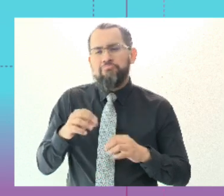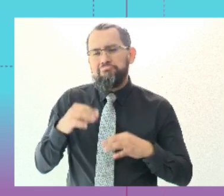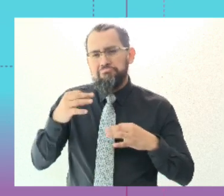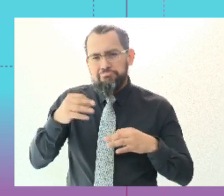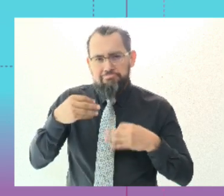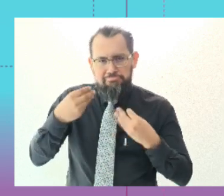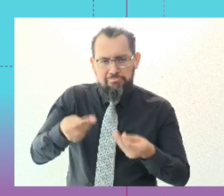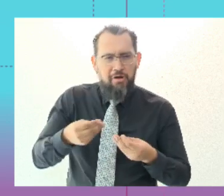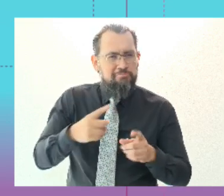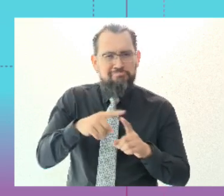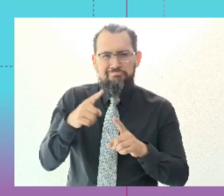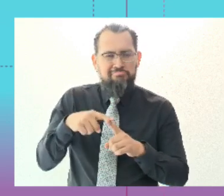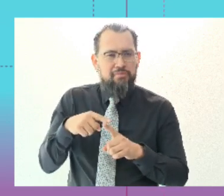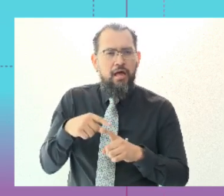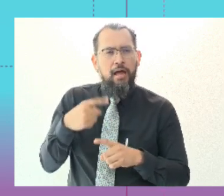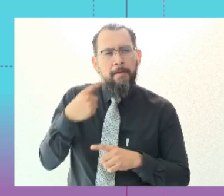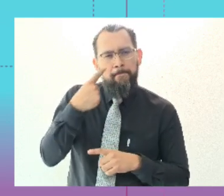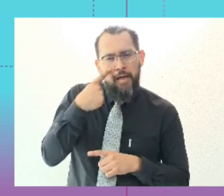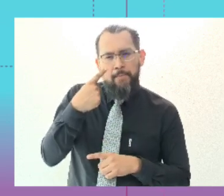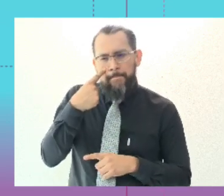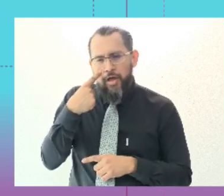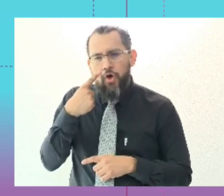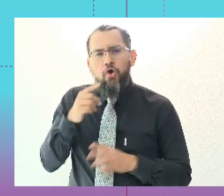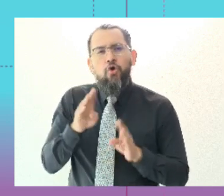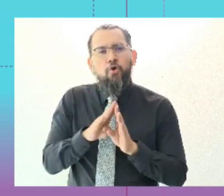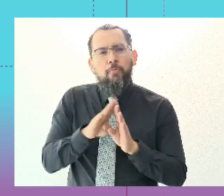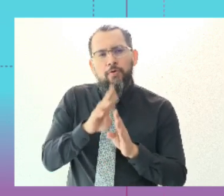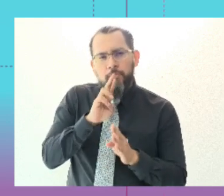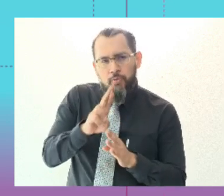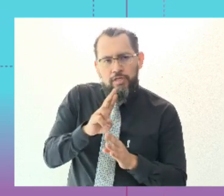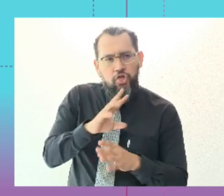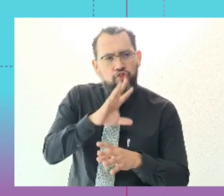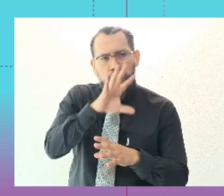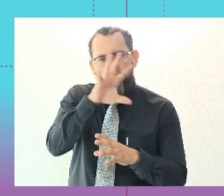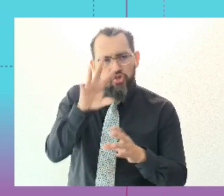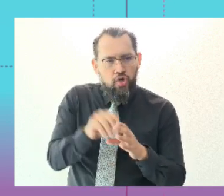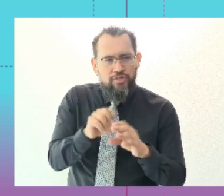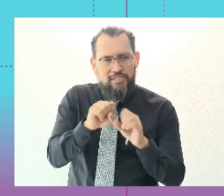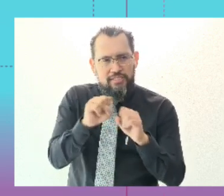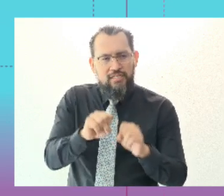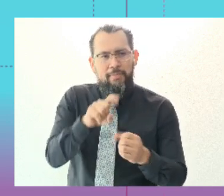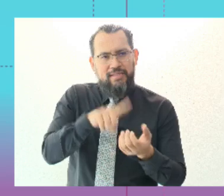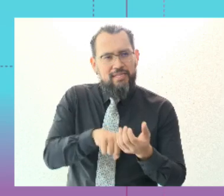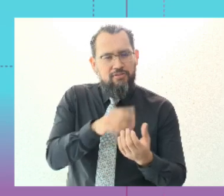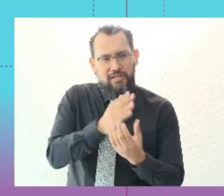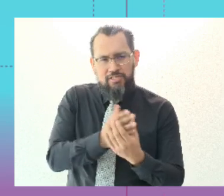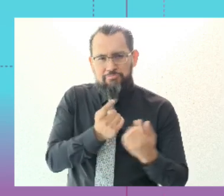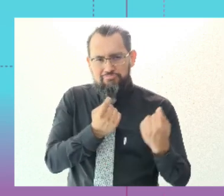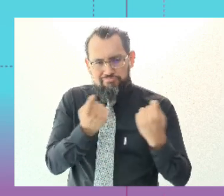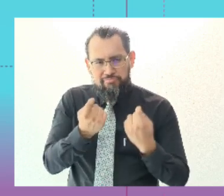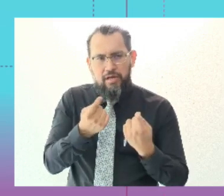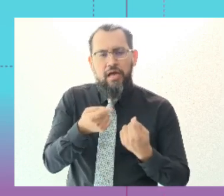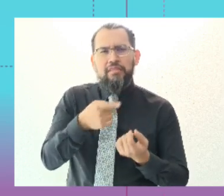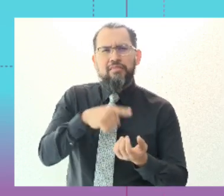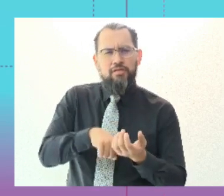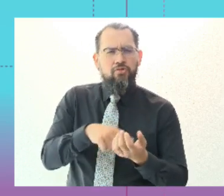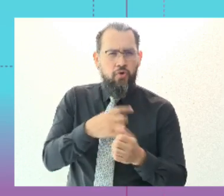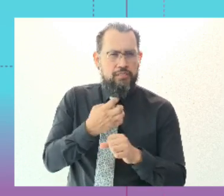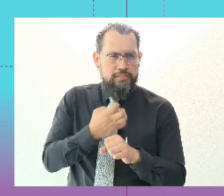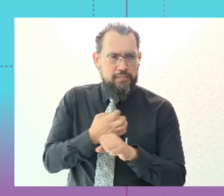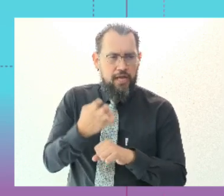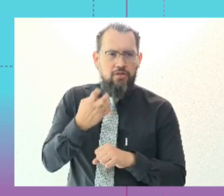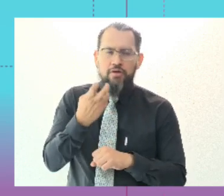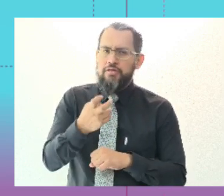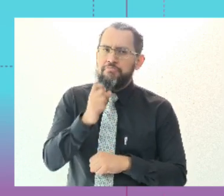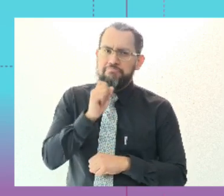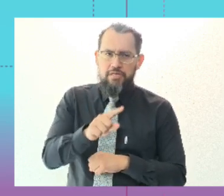informales, comunicaciones, etcétera, para diagnosticar cómo estaban todo el sistema de gestión y archivos hace muchos años en el Estado y en